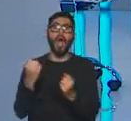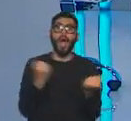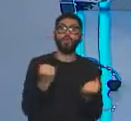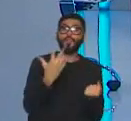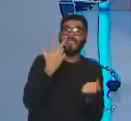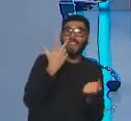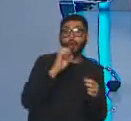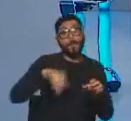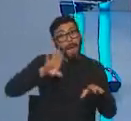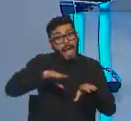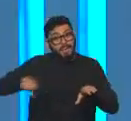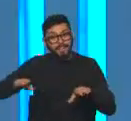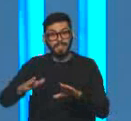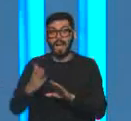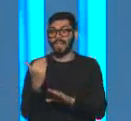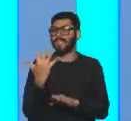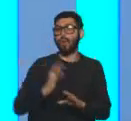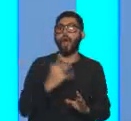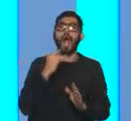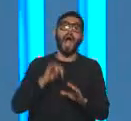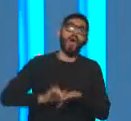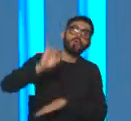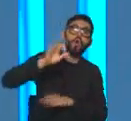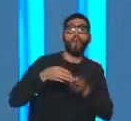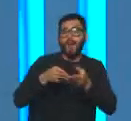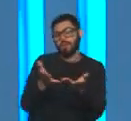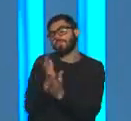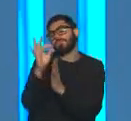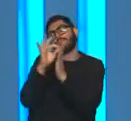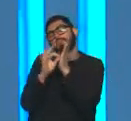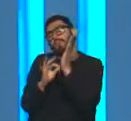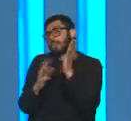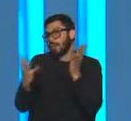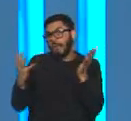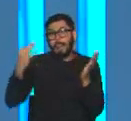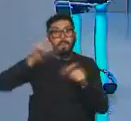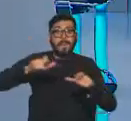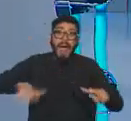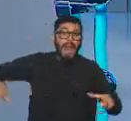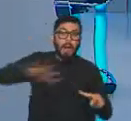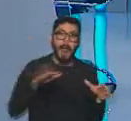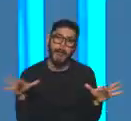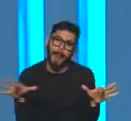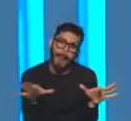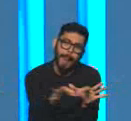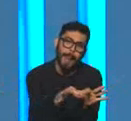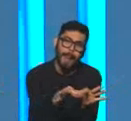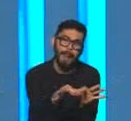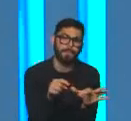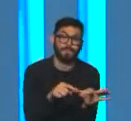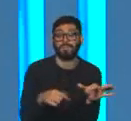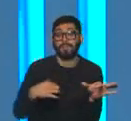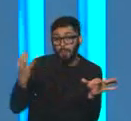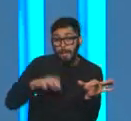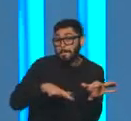o aviones o embarcaciones de lujo. Bueno, a ver, es un segmento realmente muy limitado. Si la mayoría va a terminar pagando